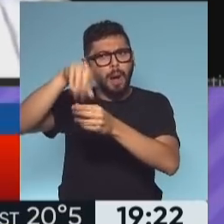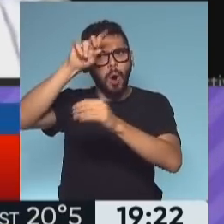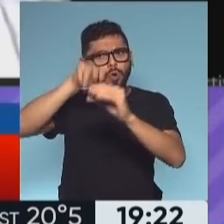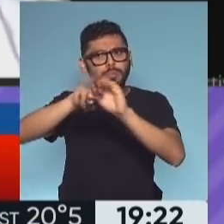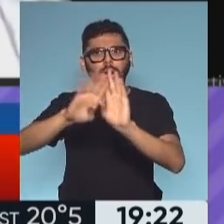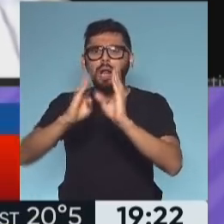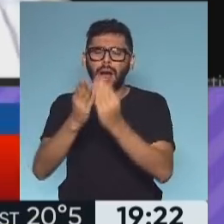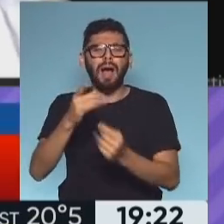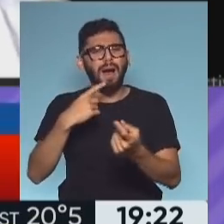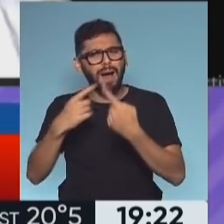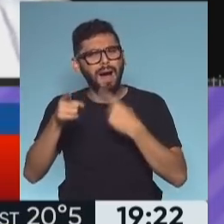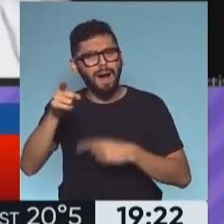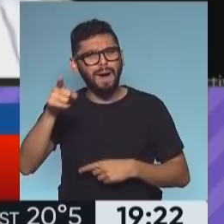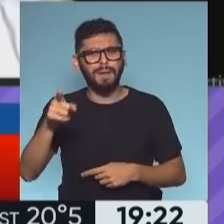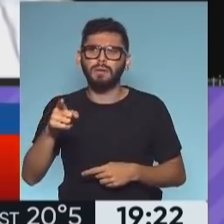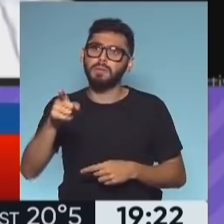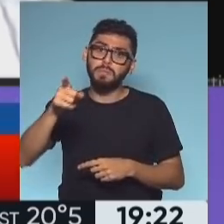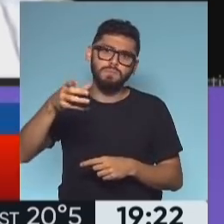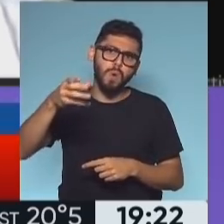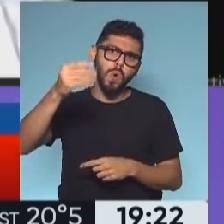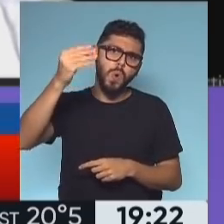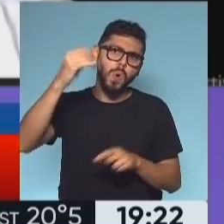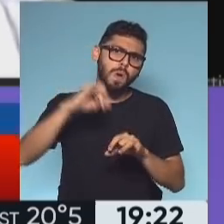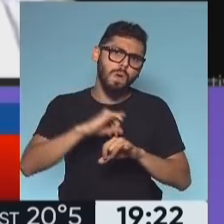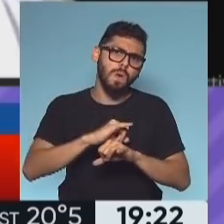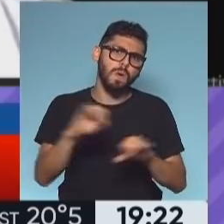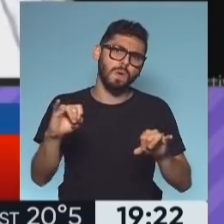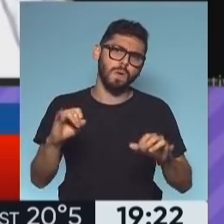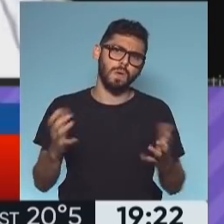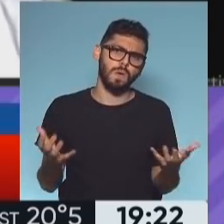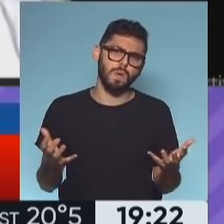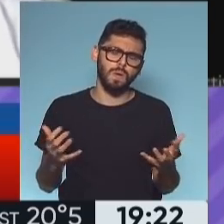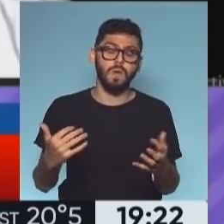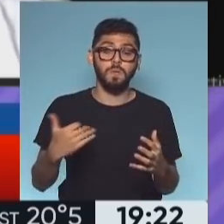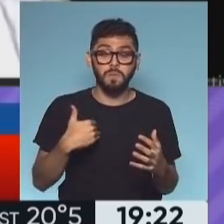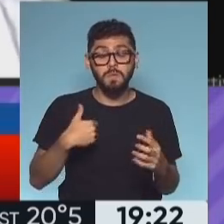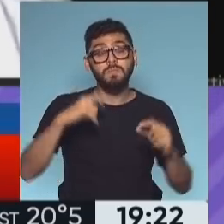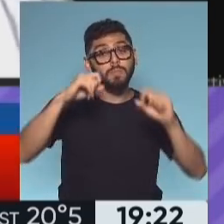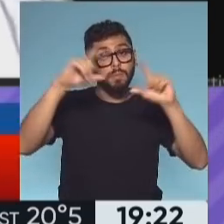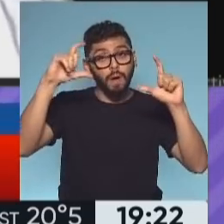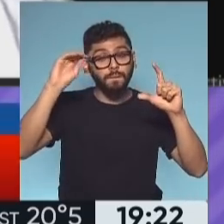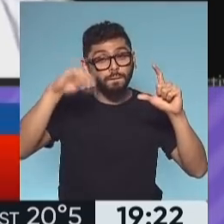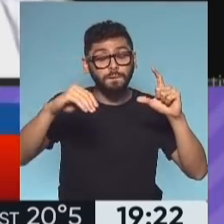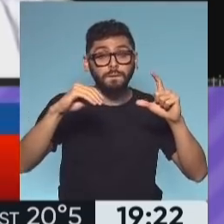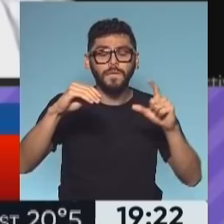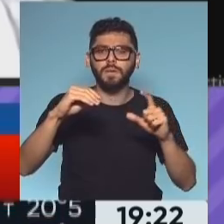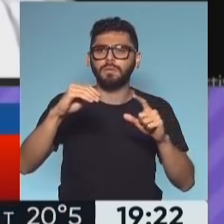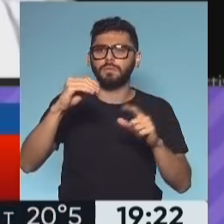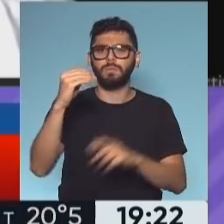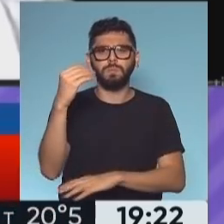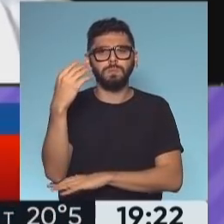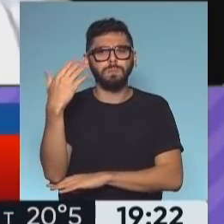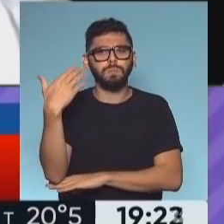trabajadores, y me parece que ha habido múltiples manifestaciones en este sentido. Me sorprende también las